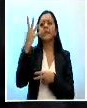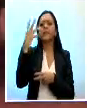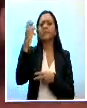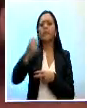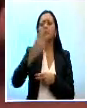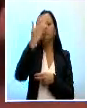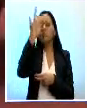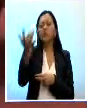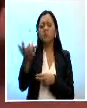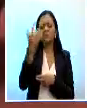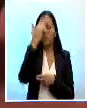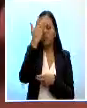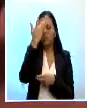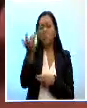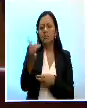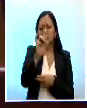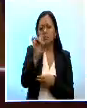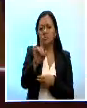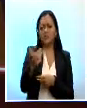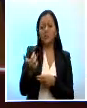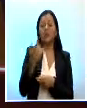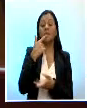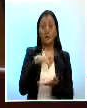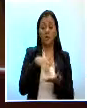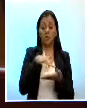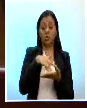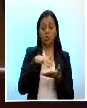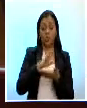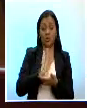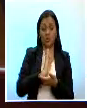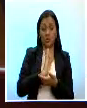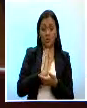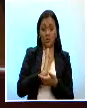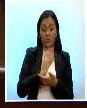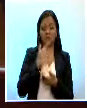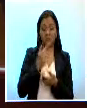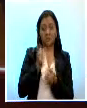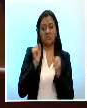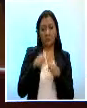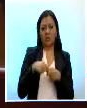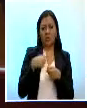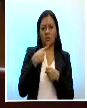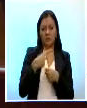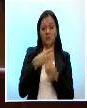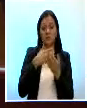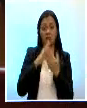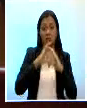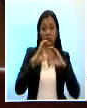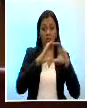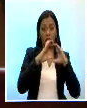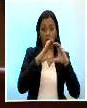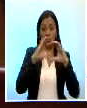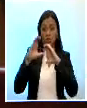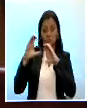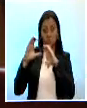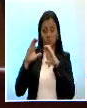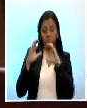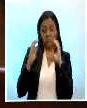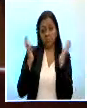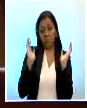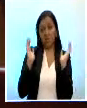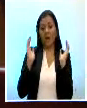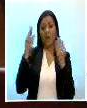serán jubilados? ¿Por qué piensa usted eso? Estudios técnicos y que se ha podido ver por los medios de comunicación de